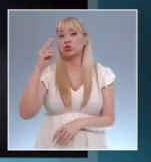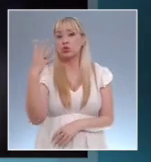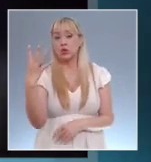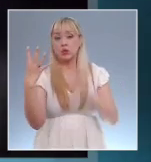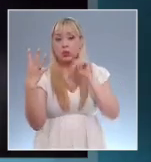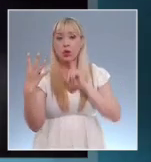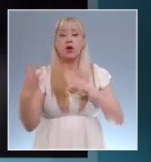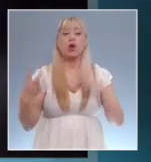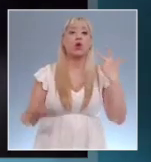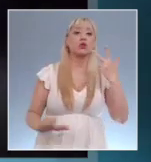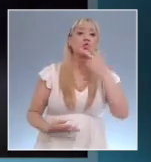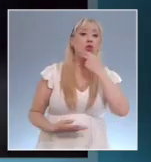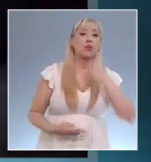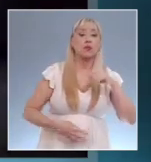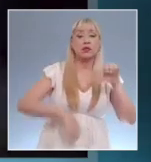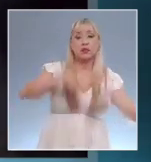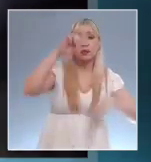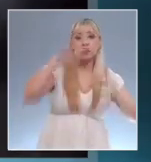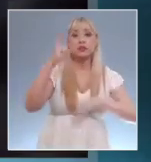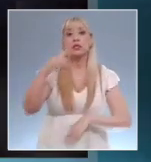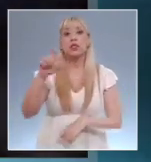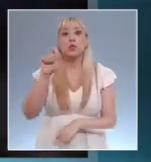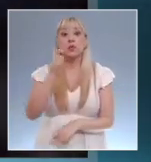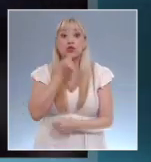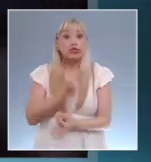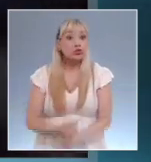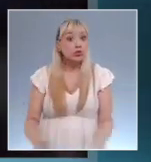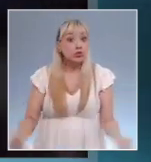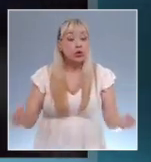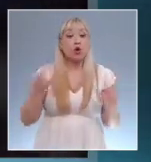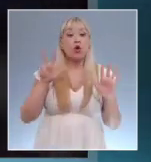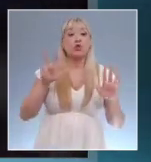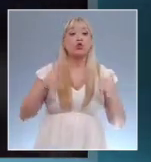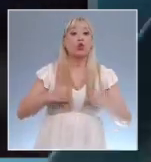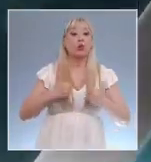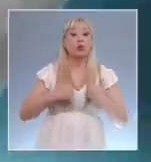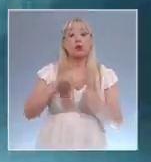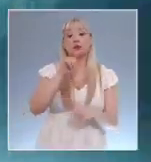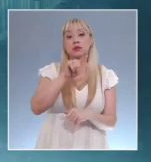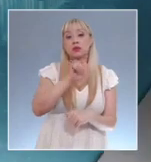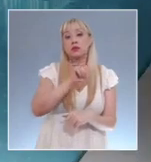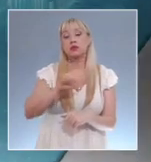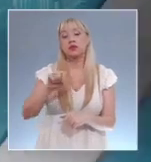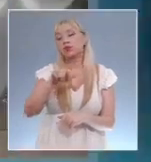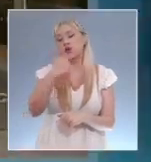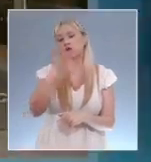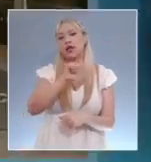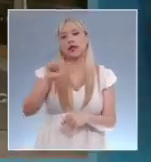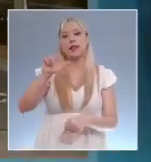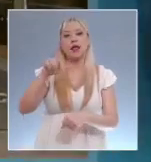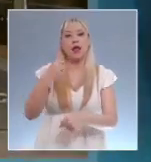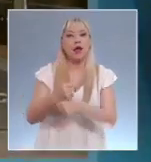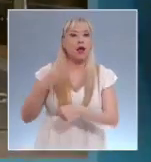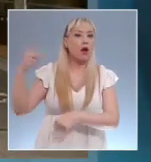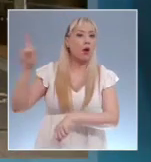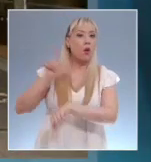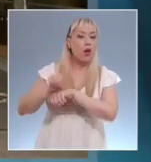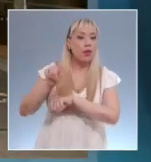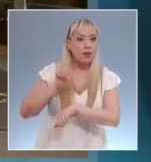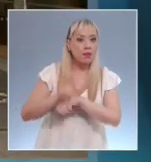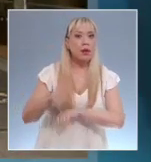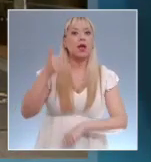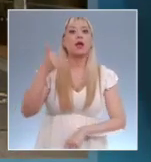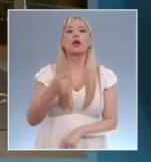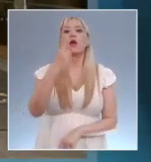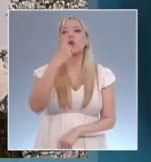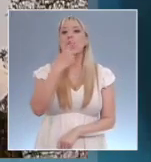acompañados, 18 adolescentes no acompañados de Guatemala y un hombre de El Salvador. La Comisión Nacional de